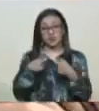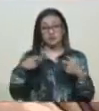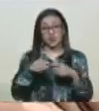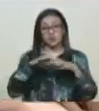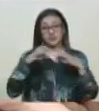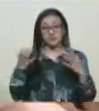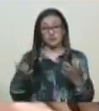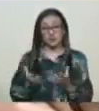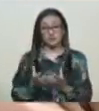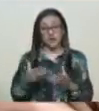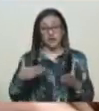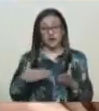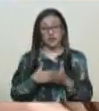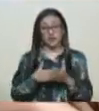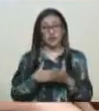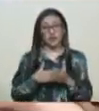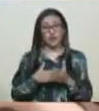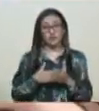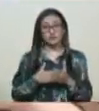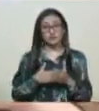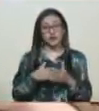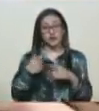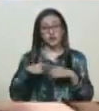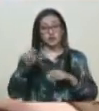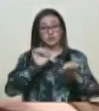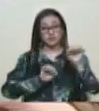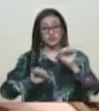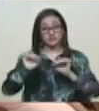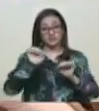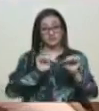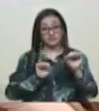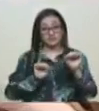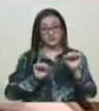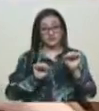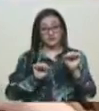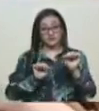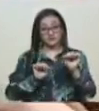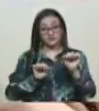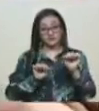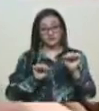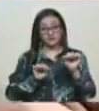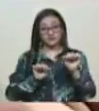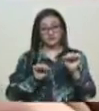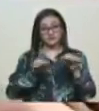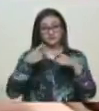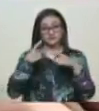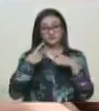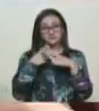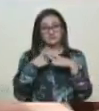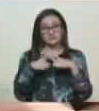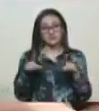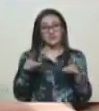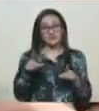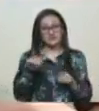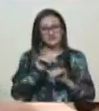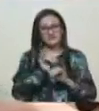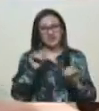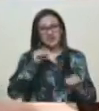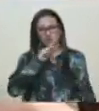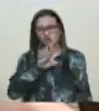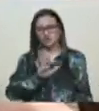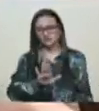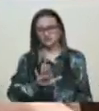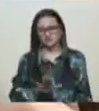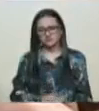posible contra la batalla contra aquellos que defienden el acabose. El final, ese sí es el verdadero final de la historia,